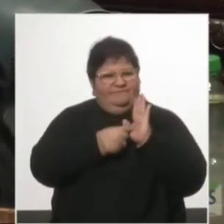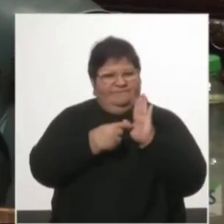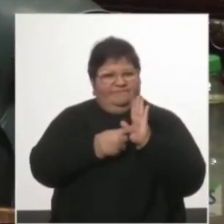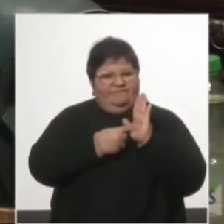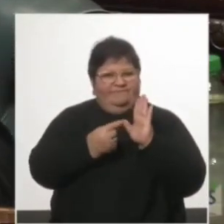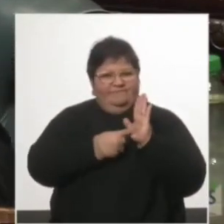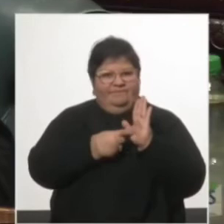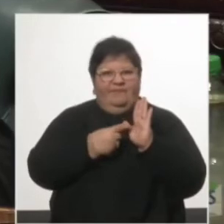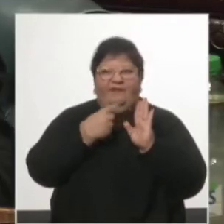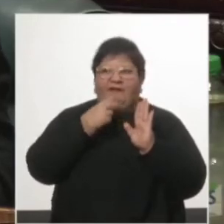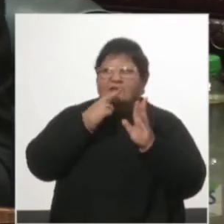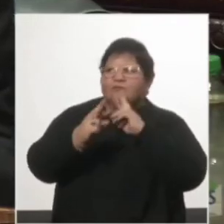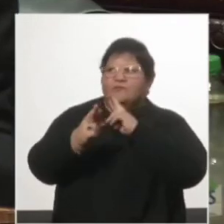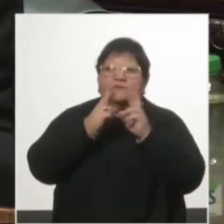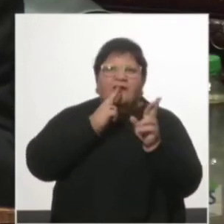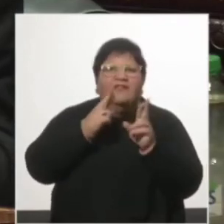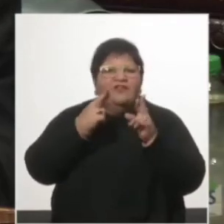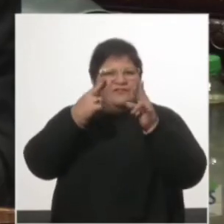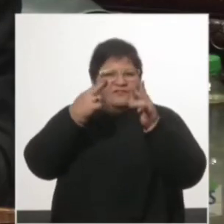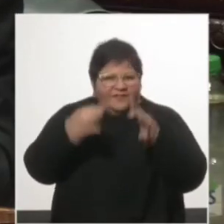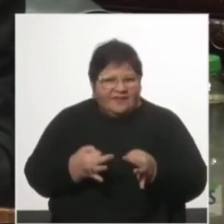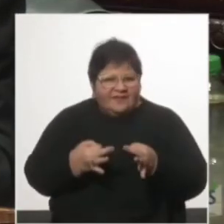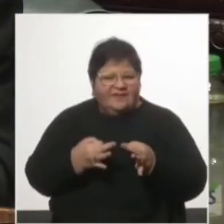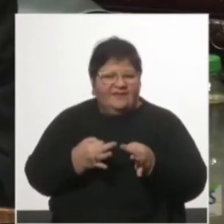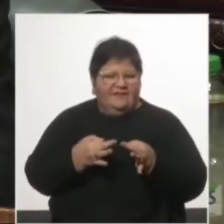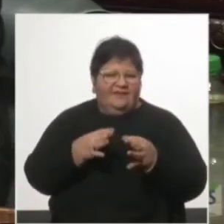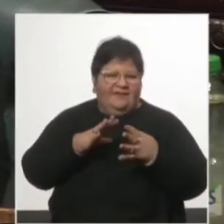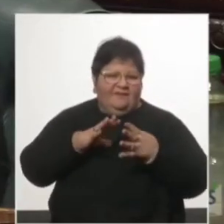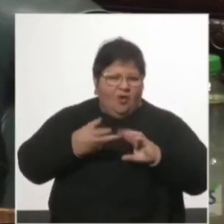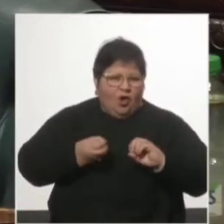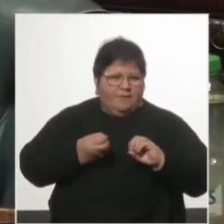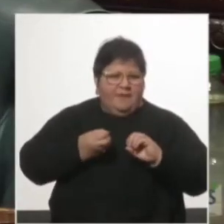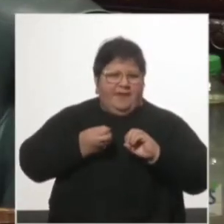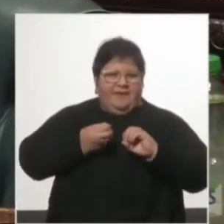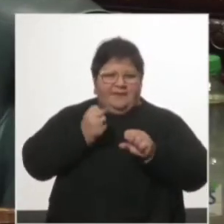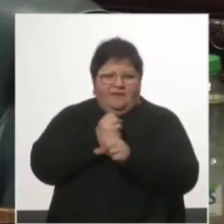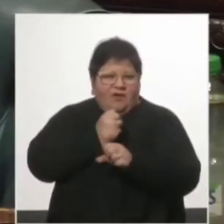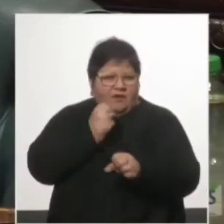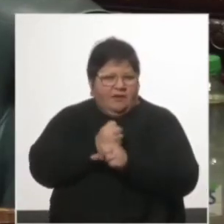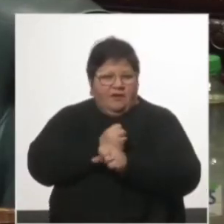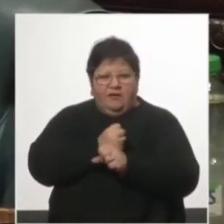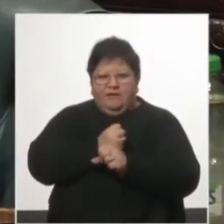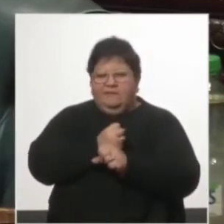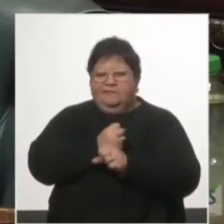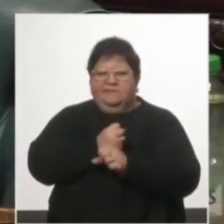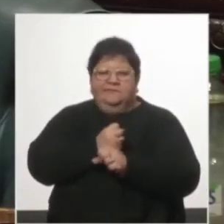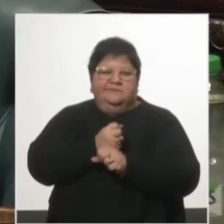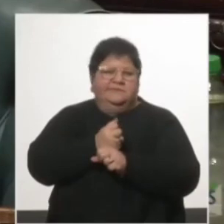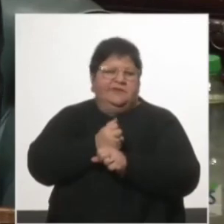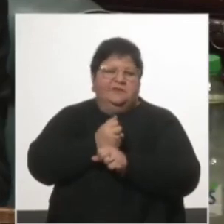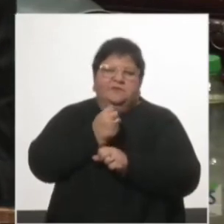son buenos, que la estrategia fue la mejor posible porque los resultados son buenos.